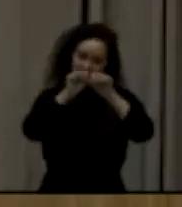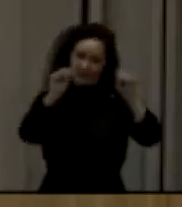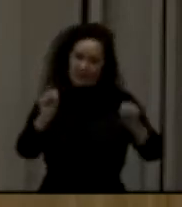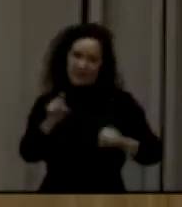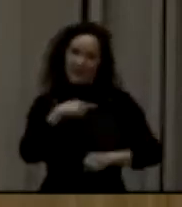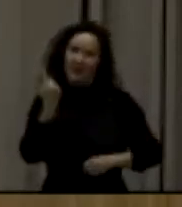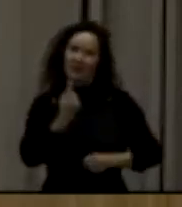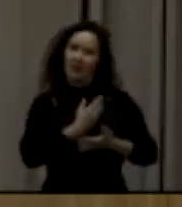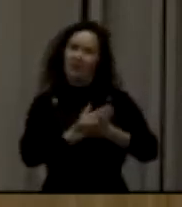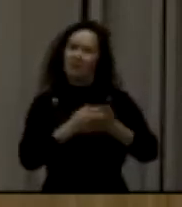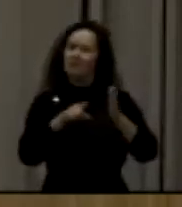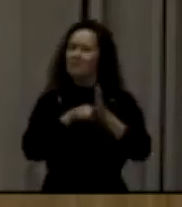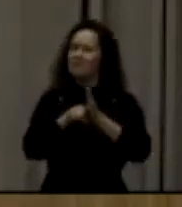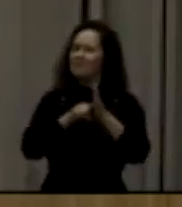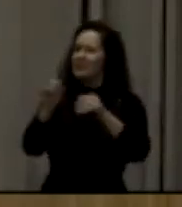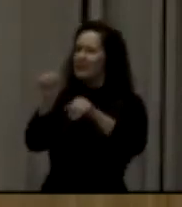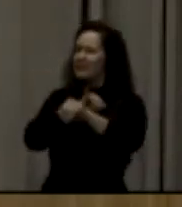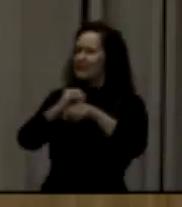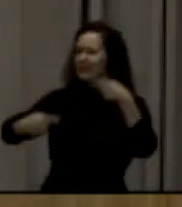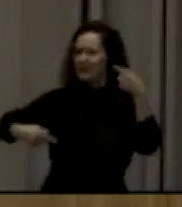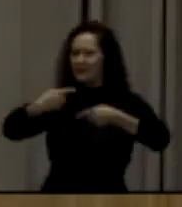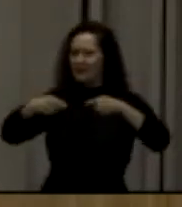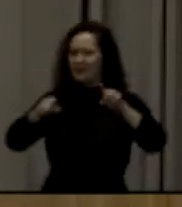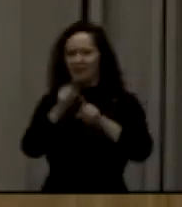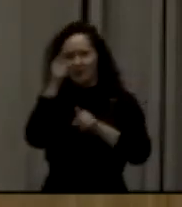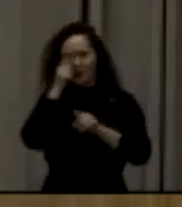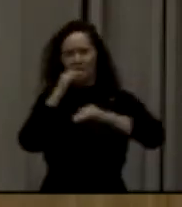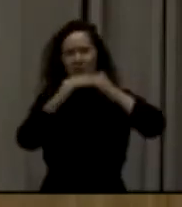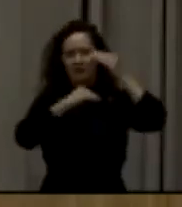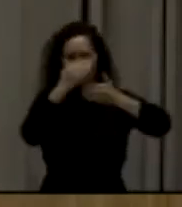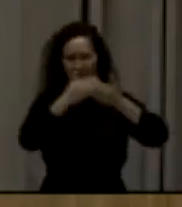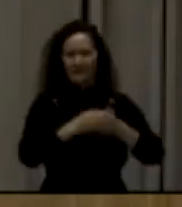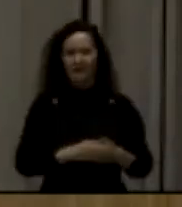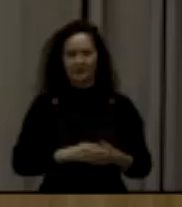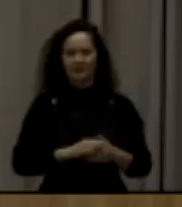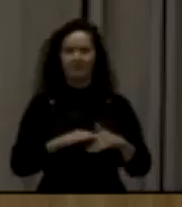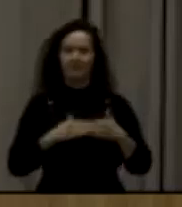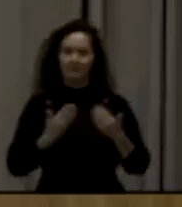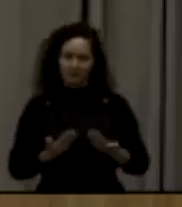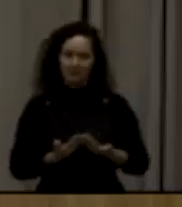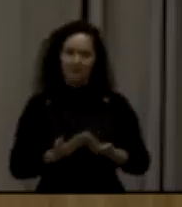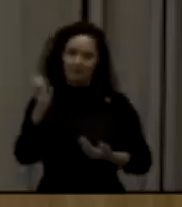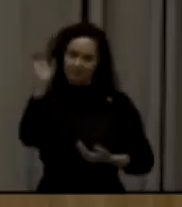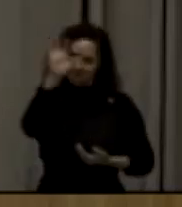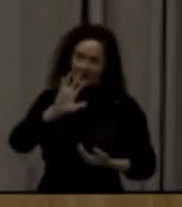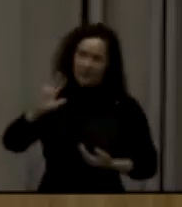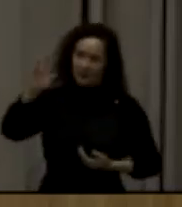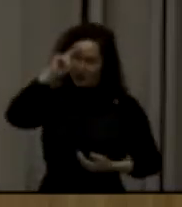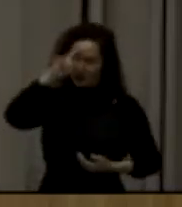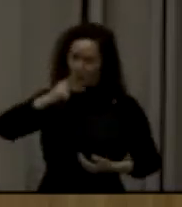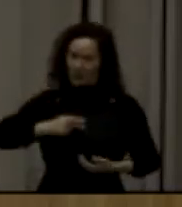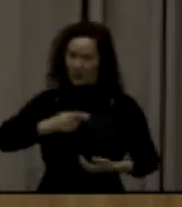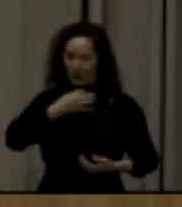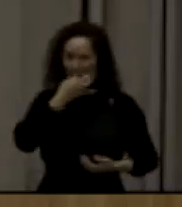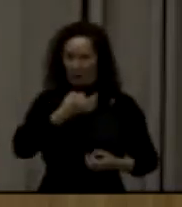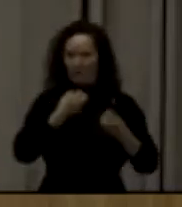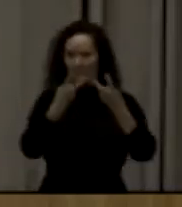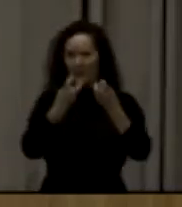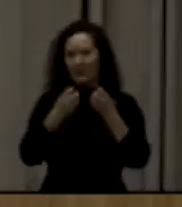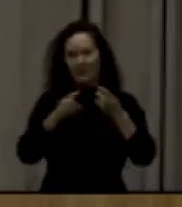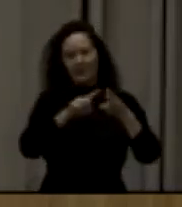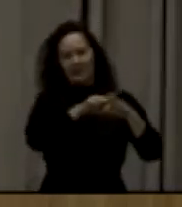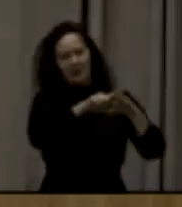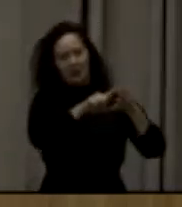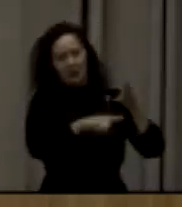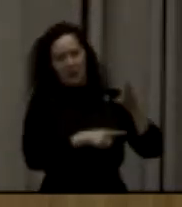estrategias políticas y avanzar no Entonces en ese sentido yo particularmente identifiqué cuatro aspectos seguramente